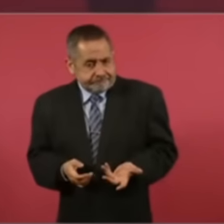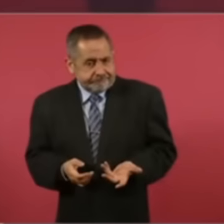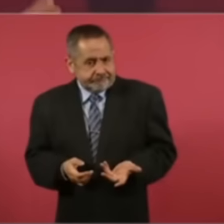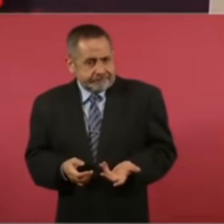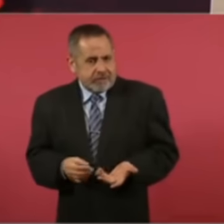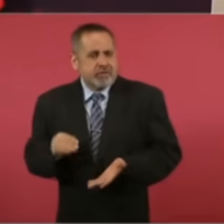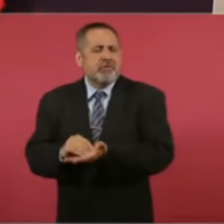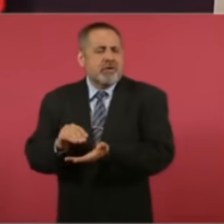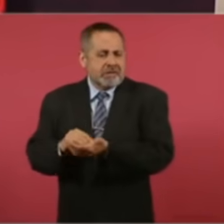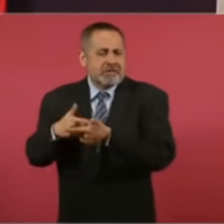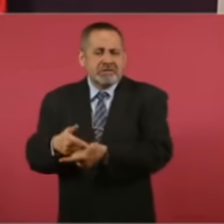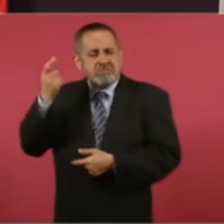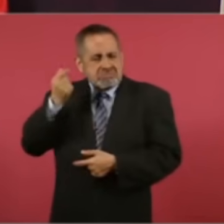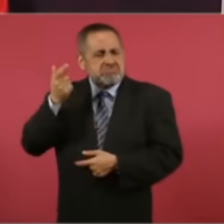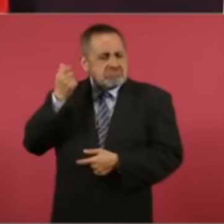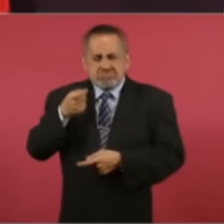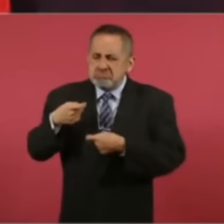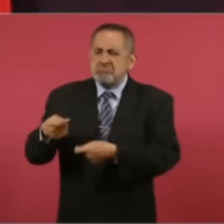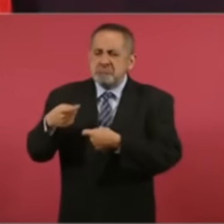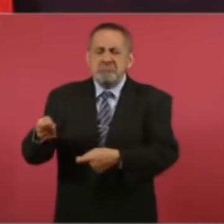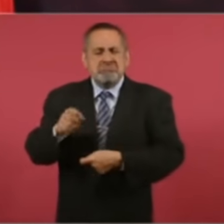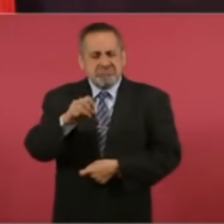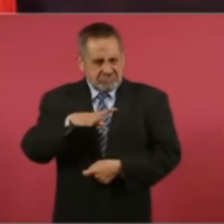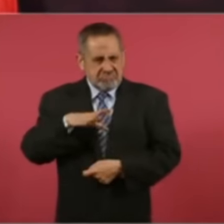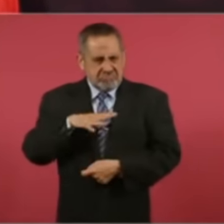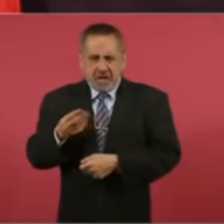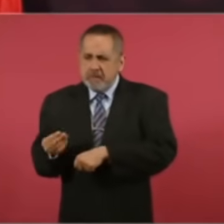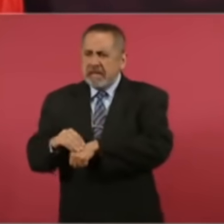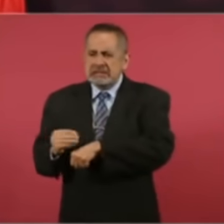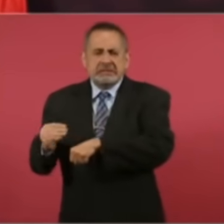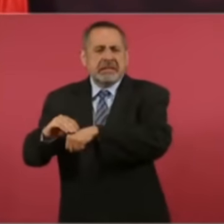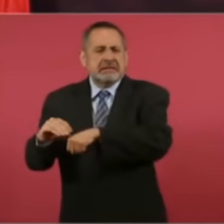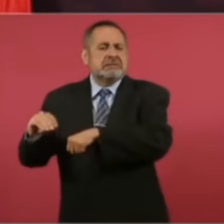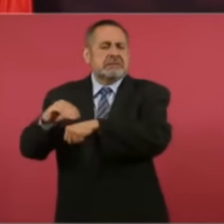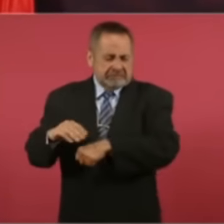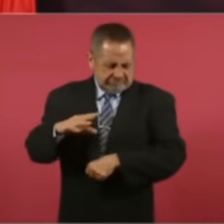Ya alcanzó. Y cada vez más,